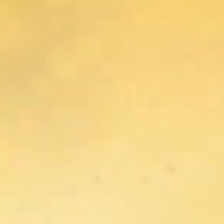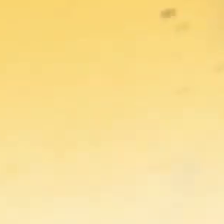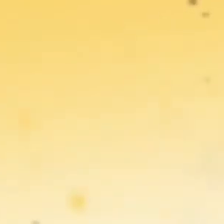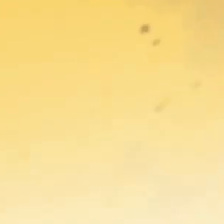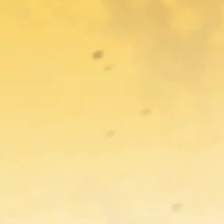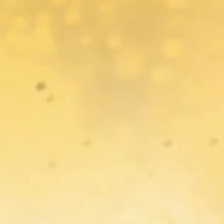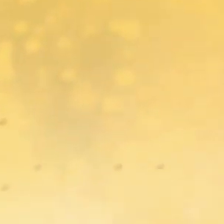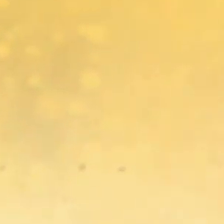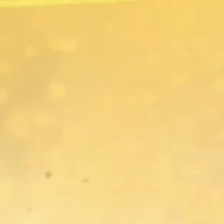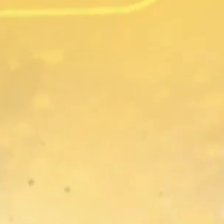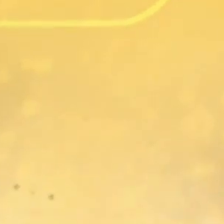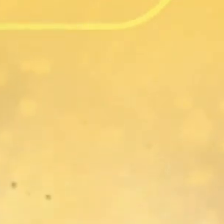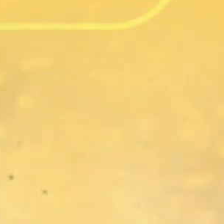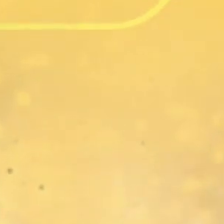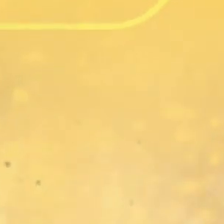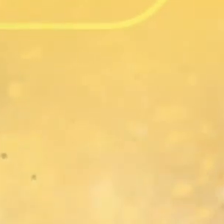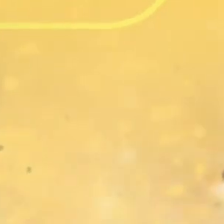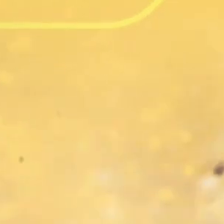Esta última aún no fue publicada.